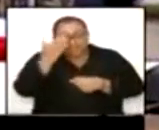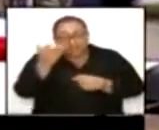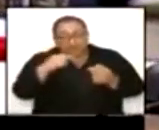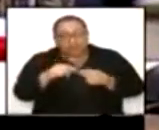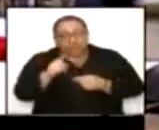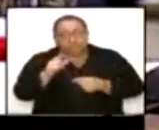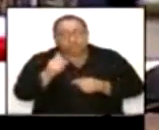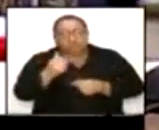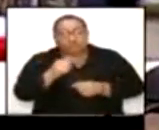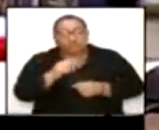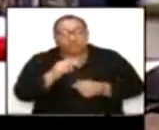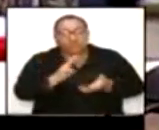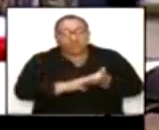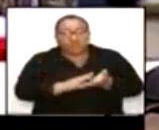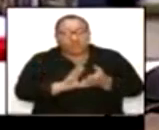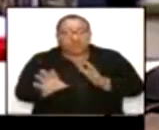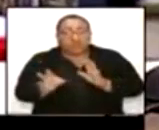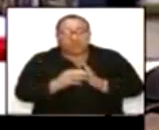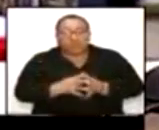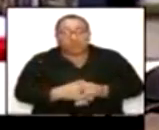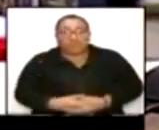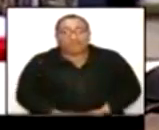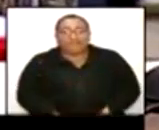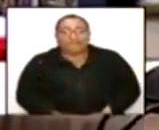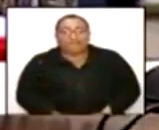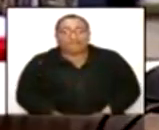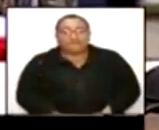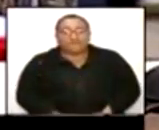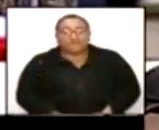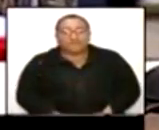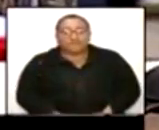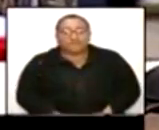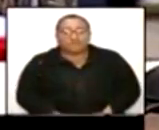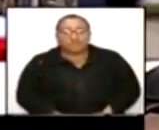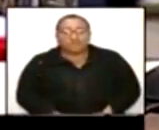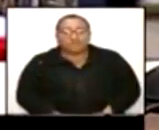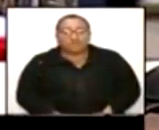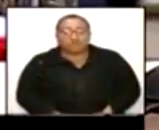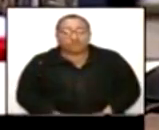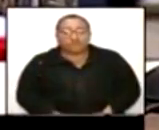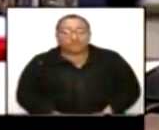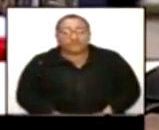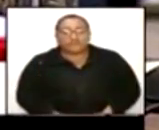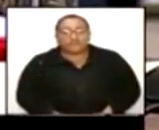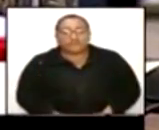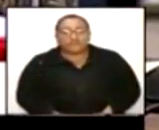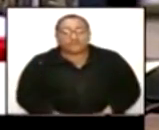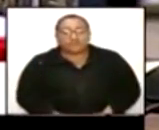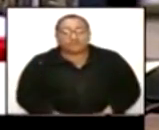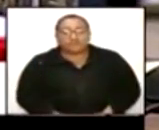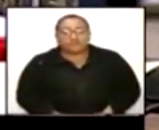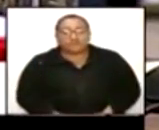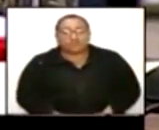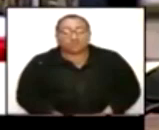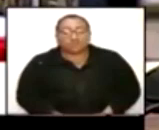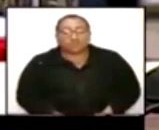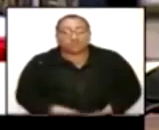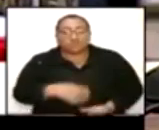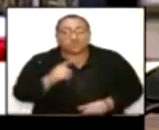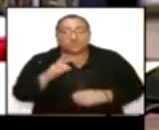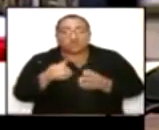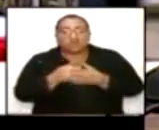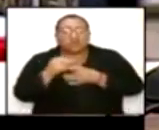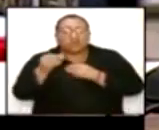la presencia acá de la defensora adjunta, la explicación que ha hecho sobre este caso por el cual ha sido citada. En segundo